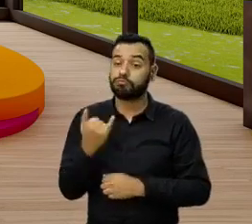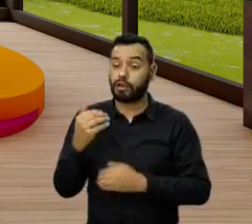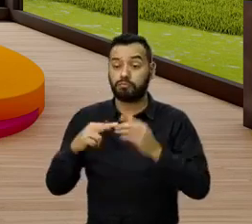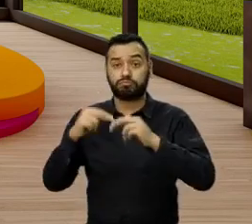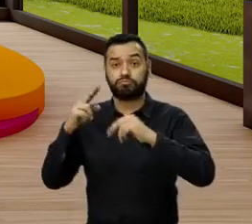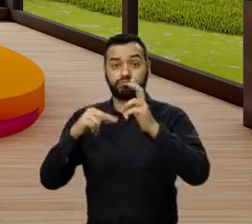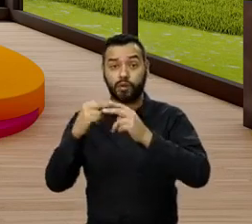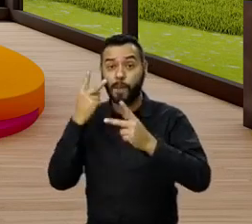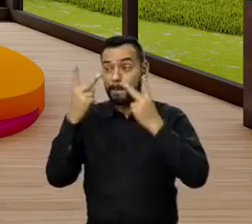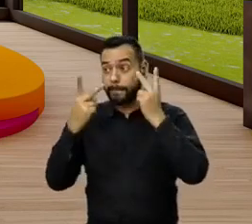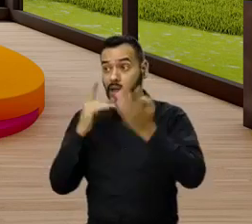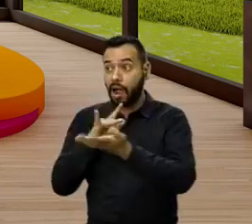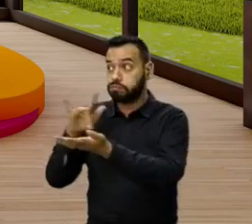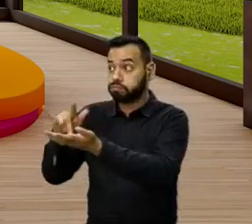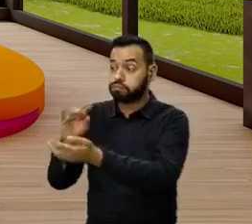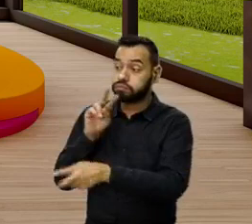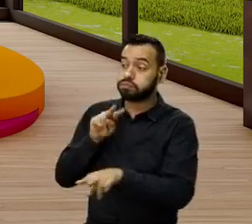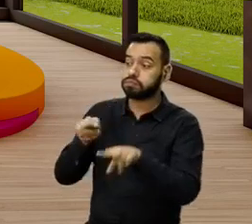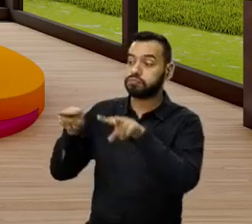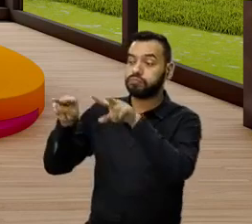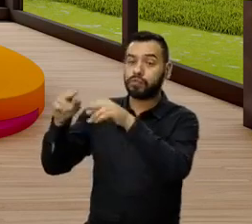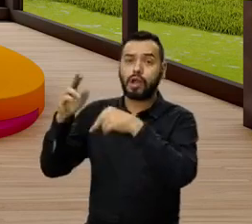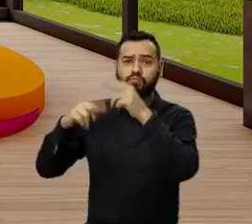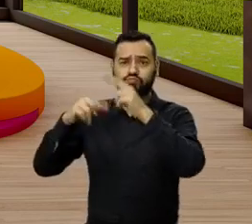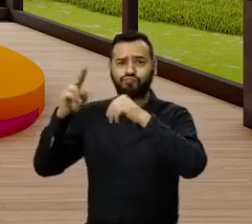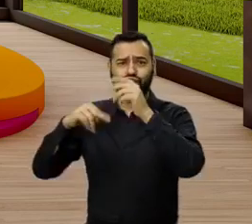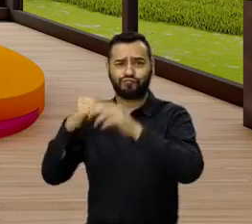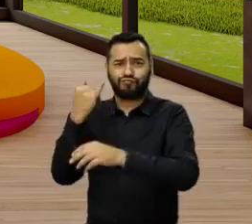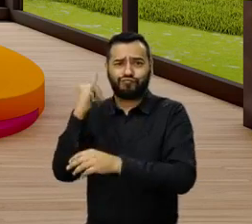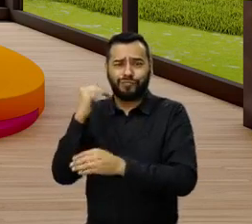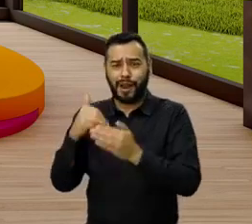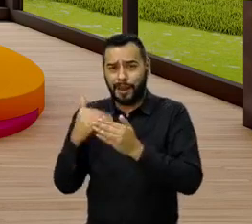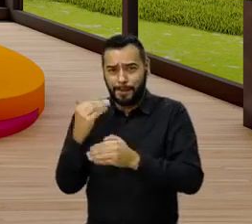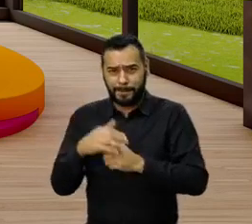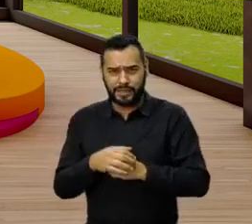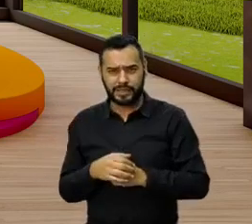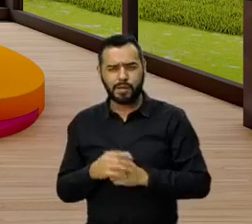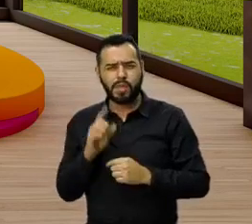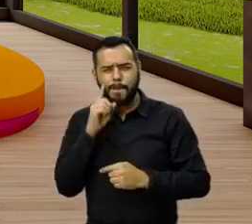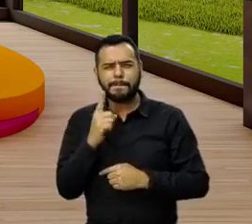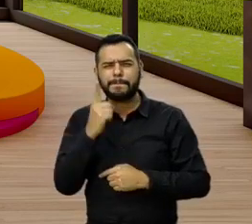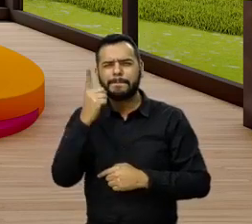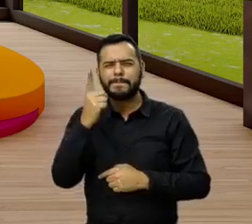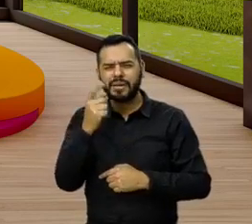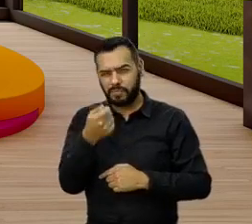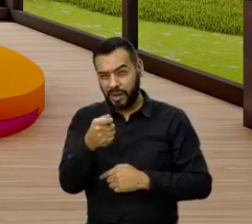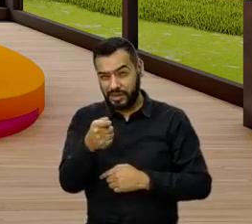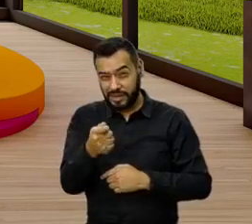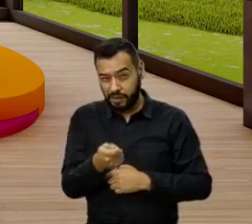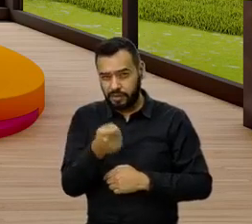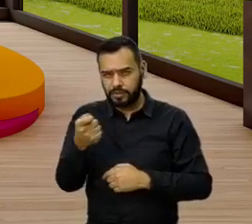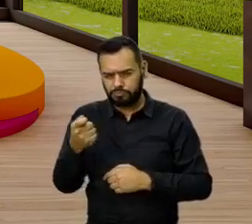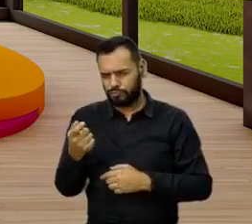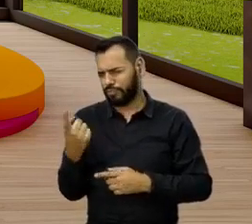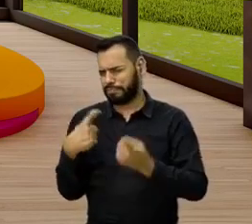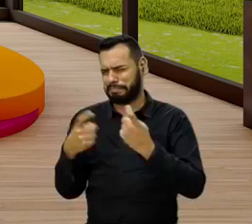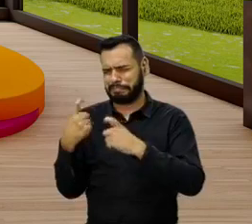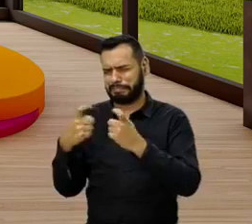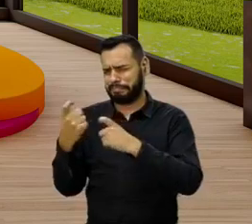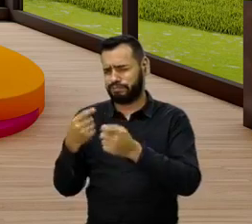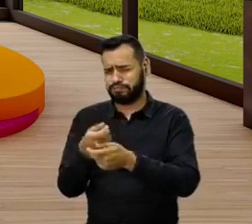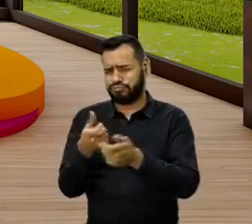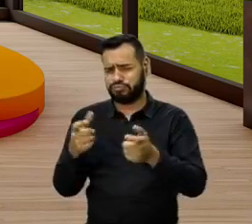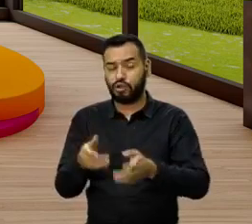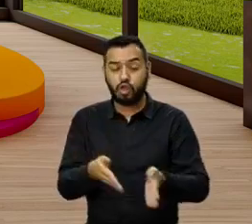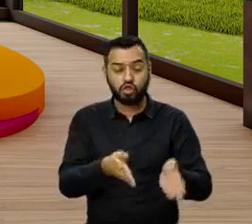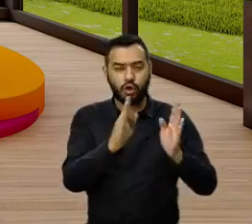visitantes se pueden dar cuenta que nosotros ya estamos como tal bastante adelantados tenemos las primeras entregas porque hemos sido un éxito en ventas de